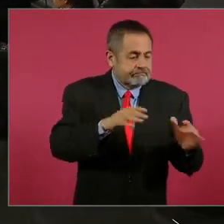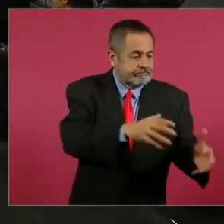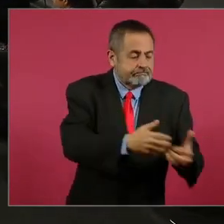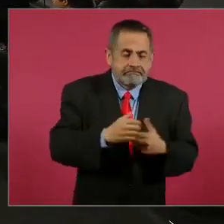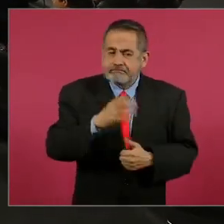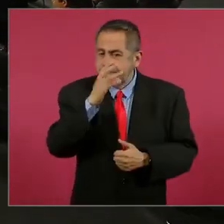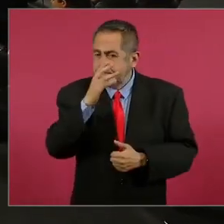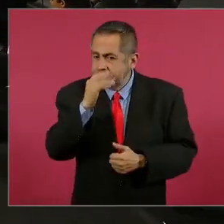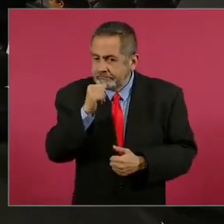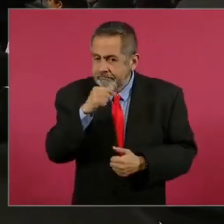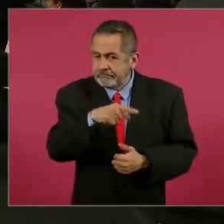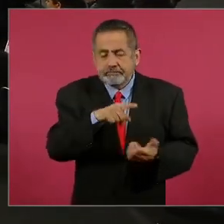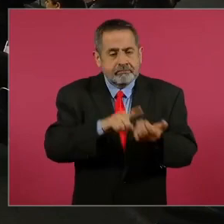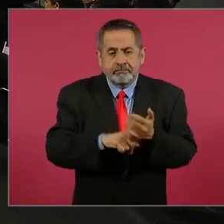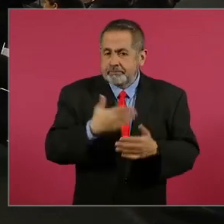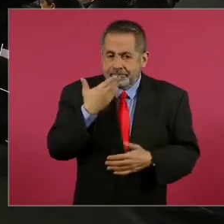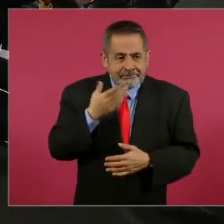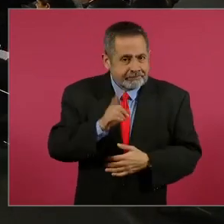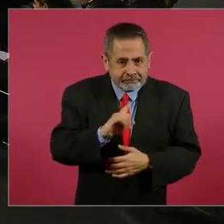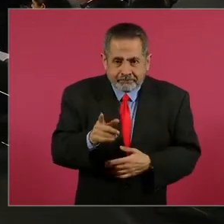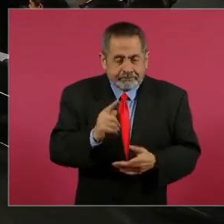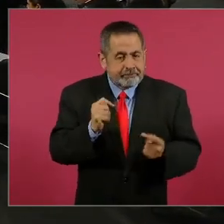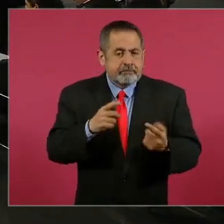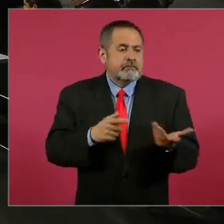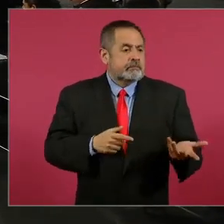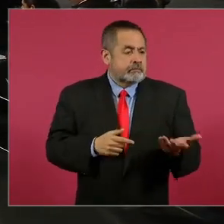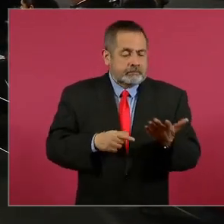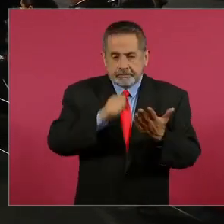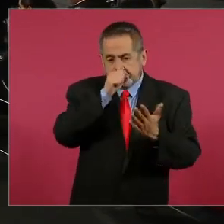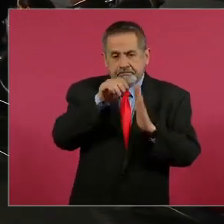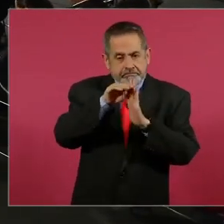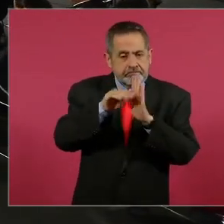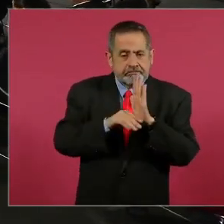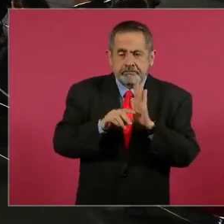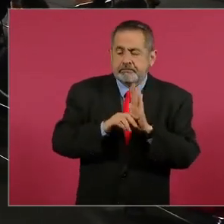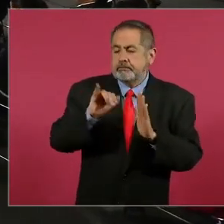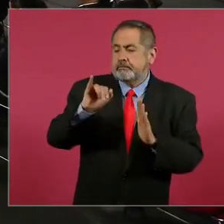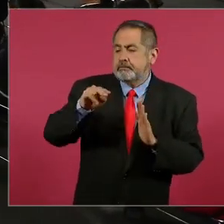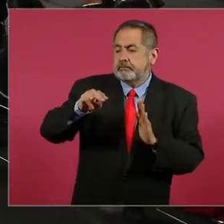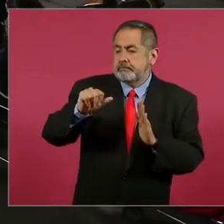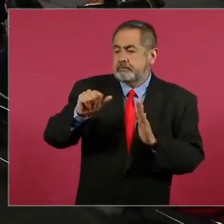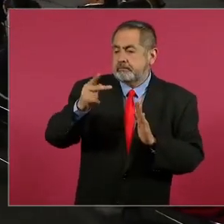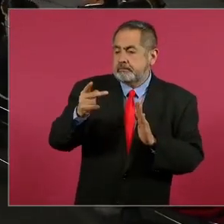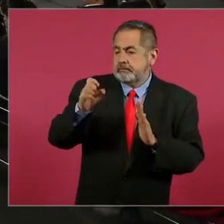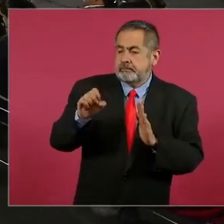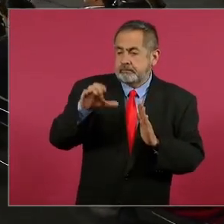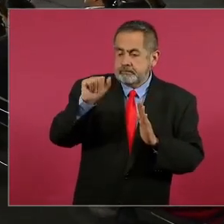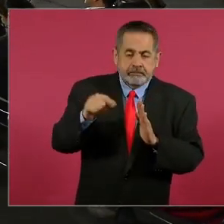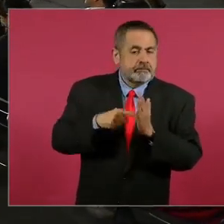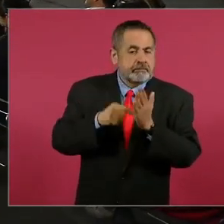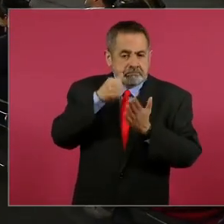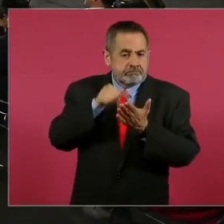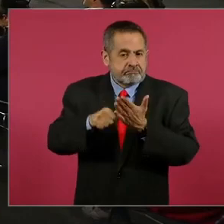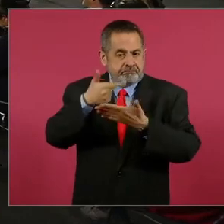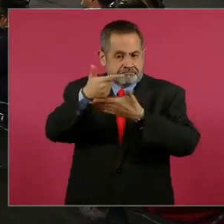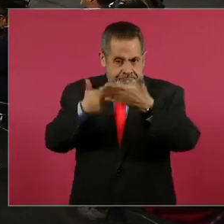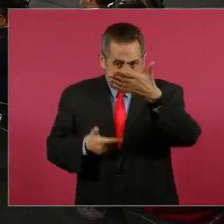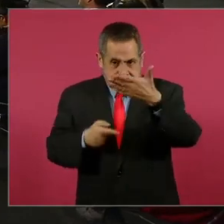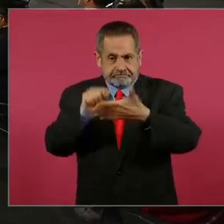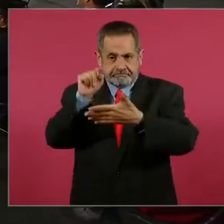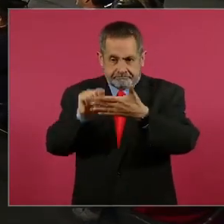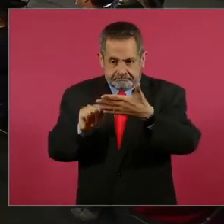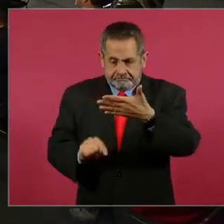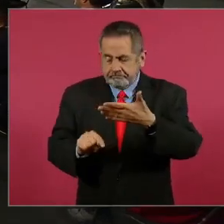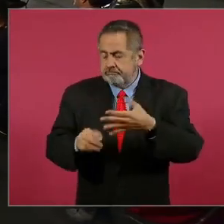la pesca de langosta no es viable. Así lo indica el INAPESCA, quien en su Carta Nacional Pesquera ha